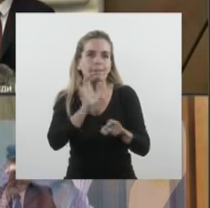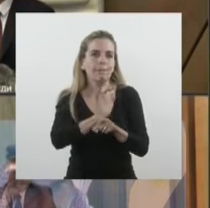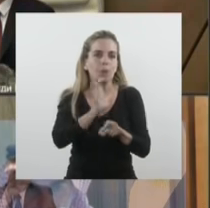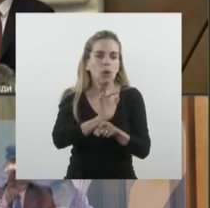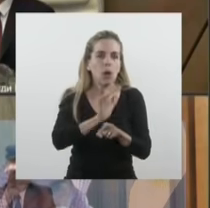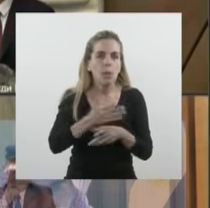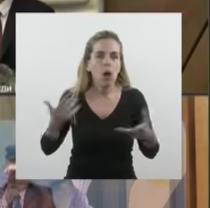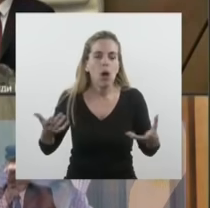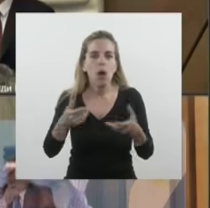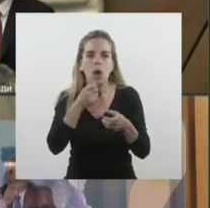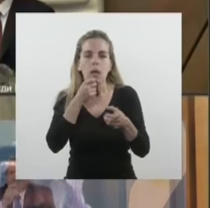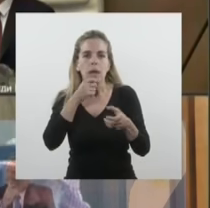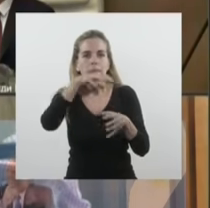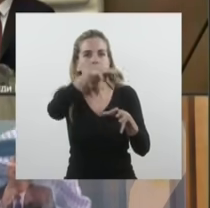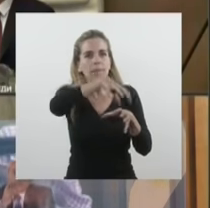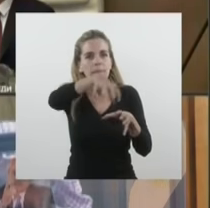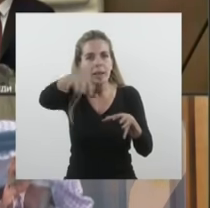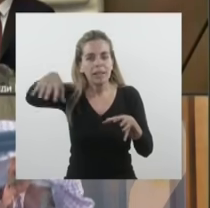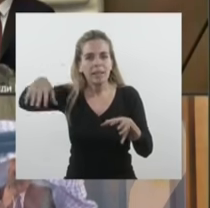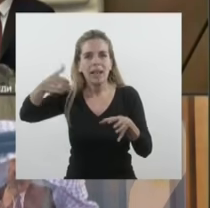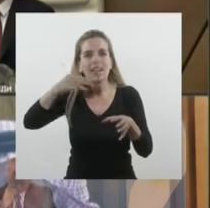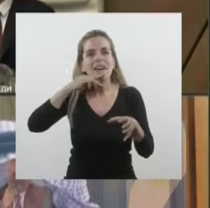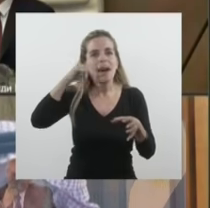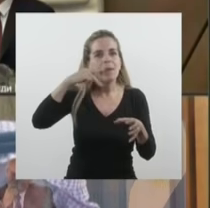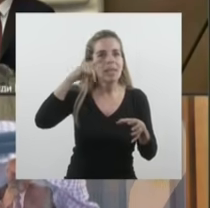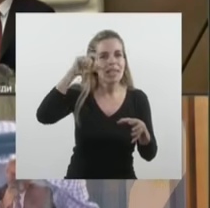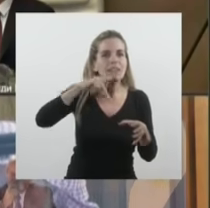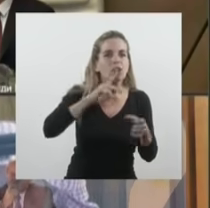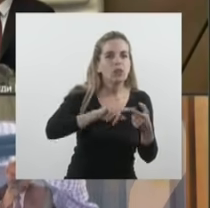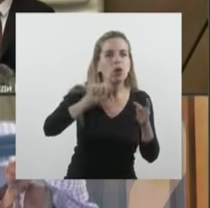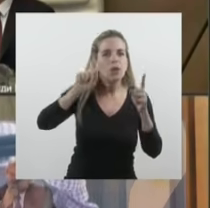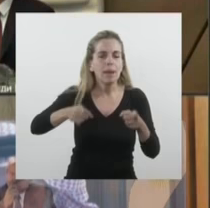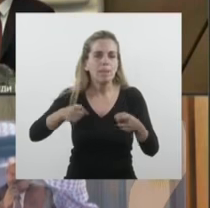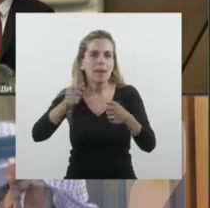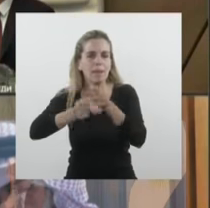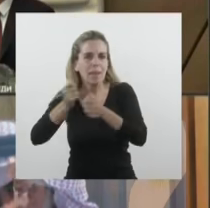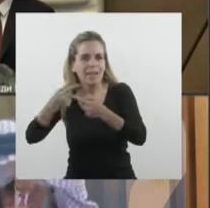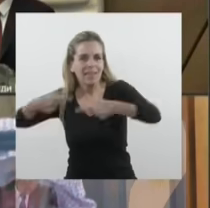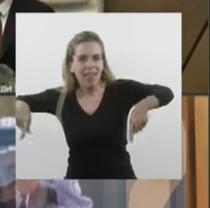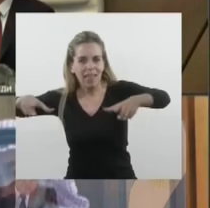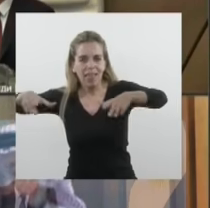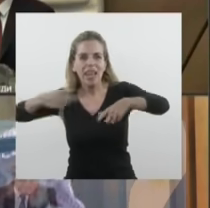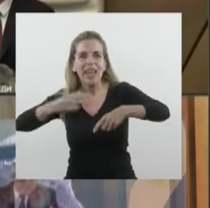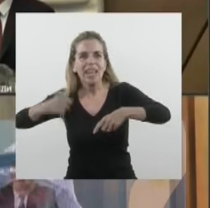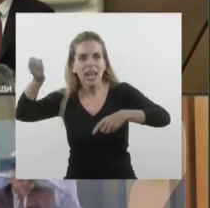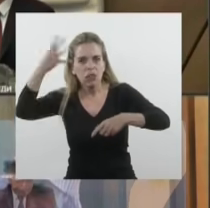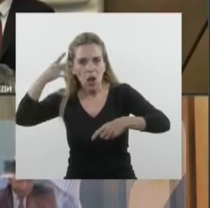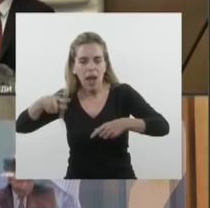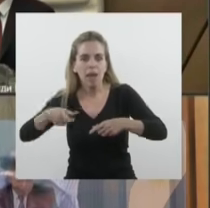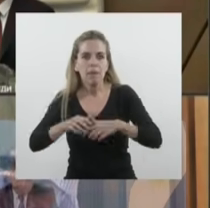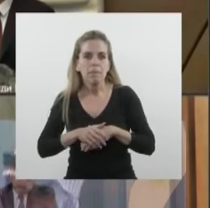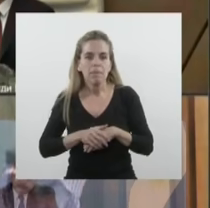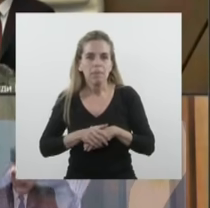las centrales de viento y también solares y tenemos bien